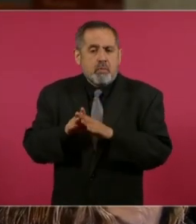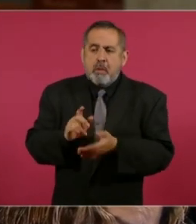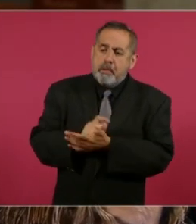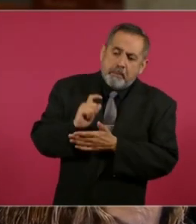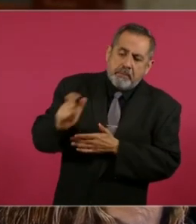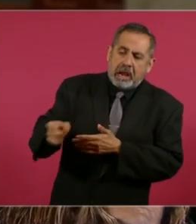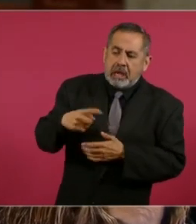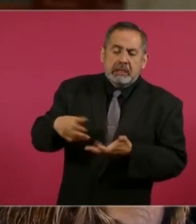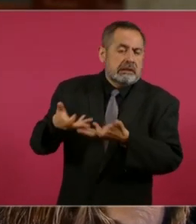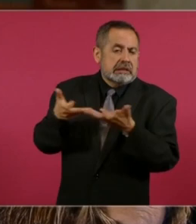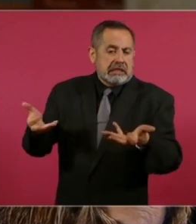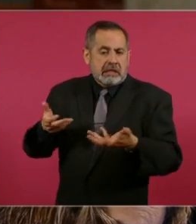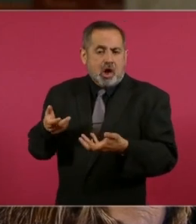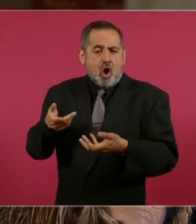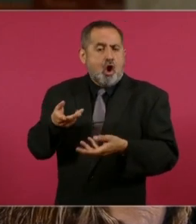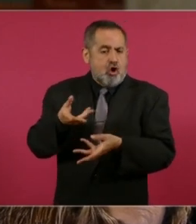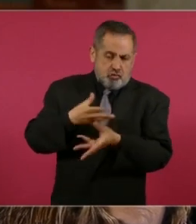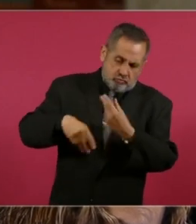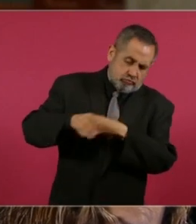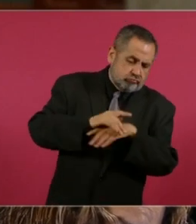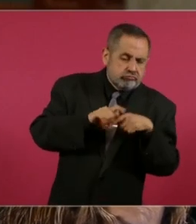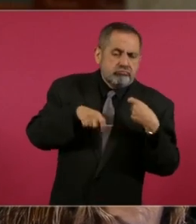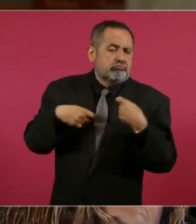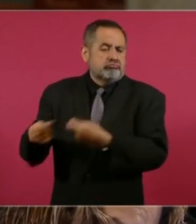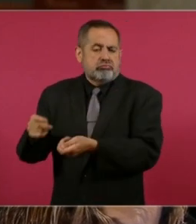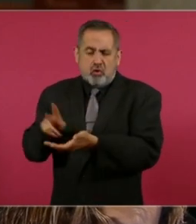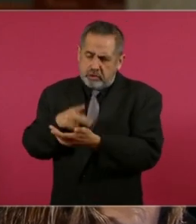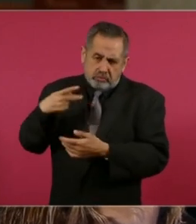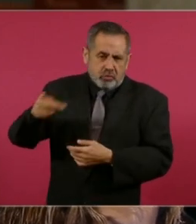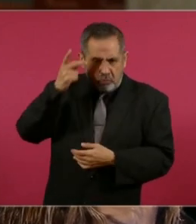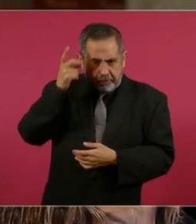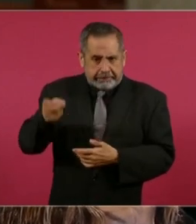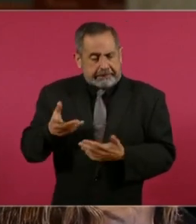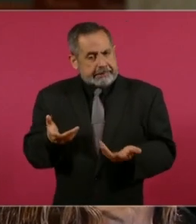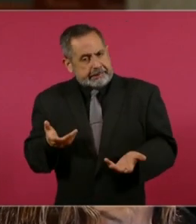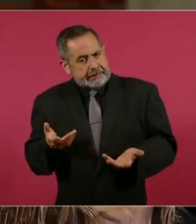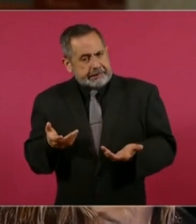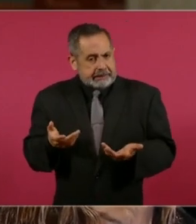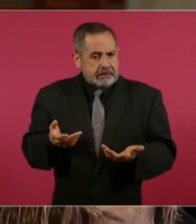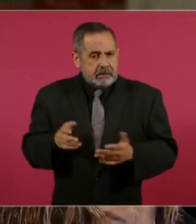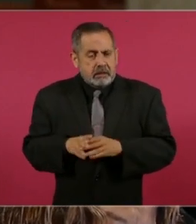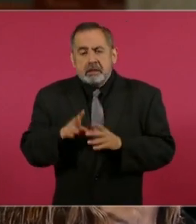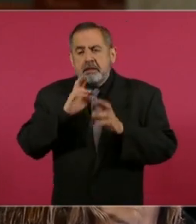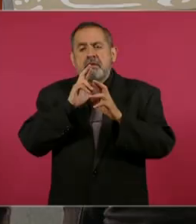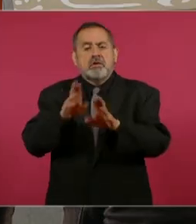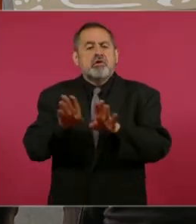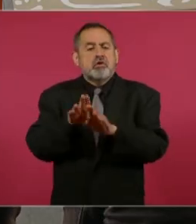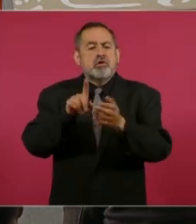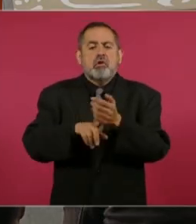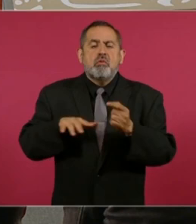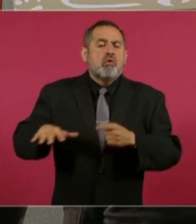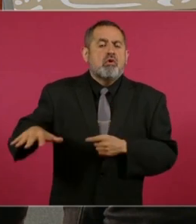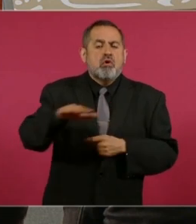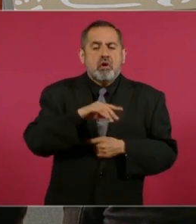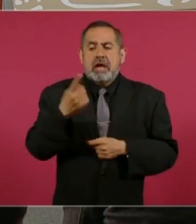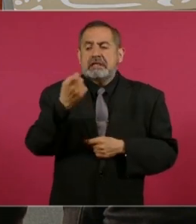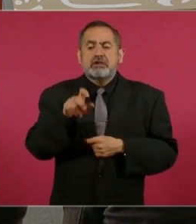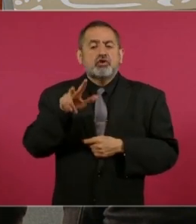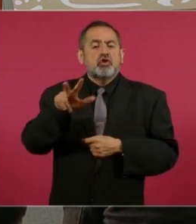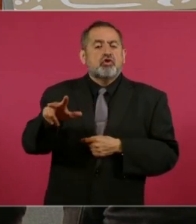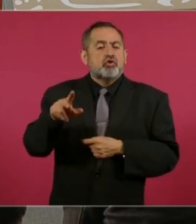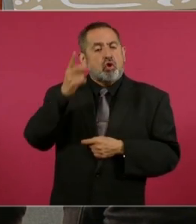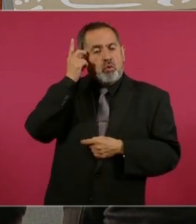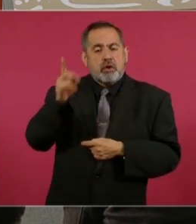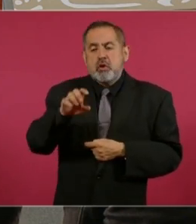las tierras o la restitución de las mismas. La respuesta, ¿qué respuesta le puede dar a 118